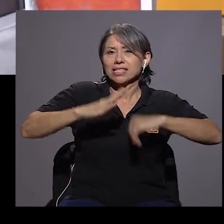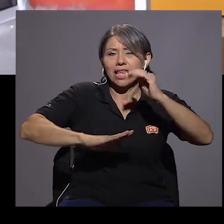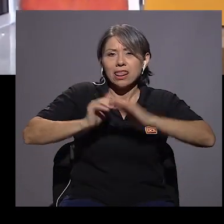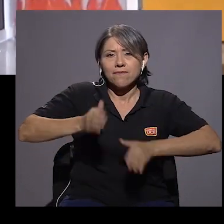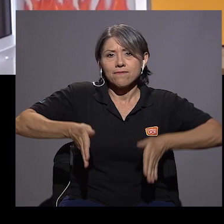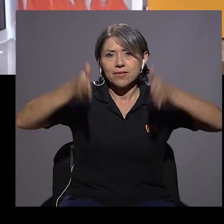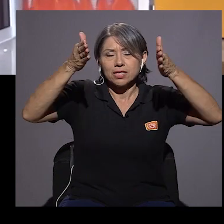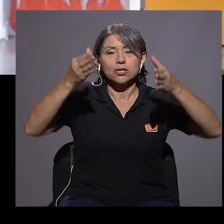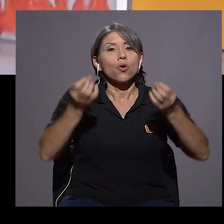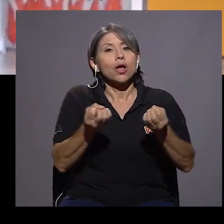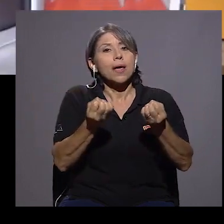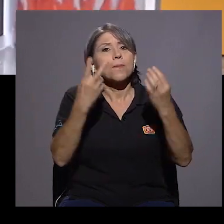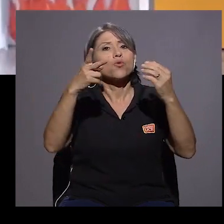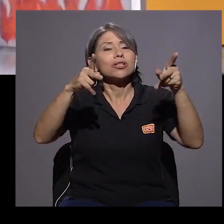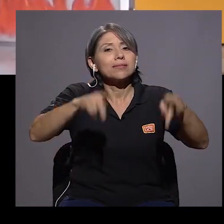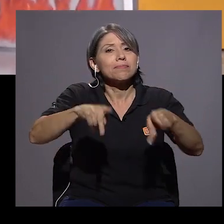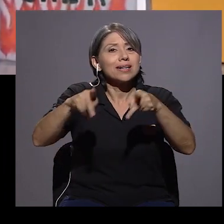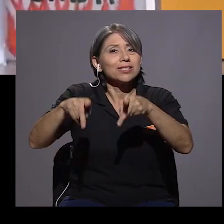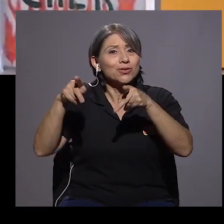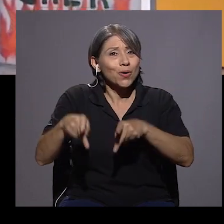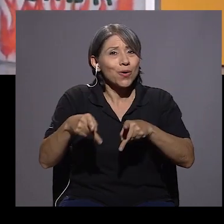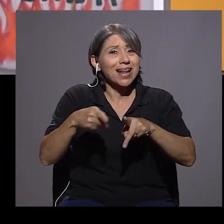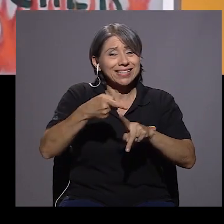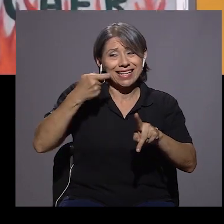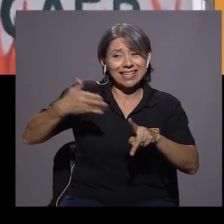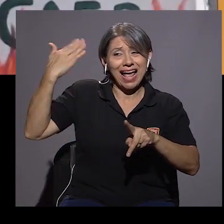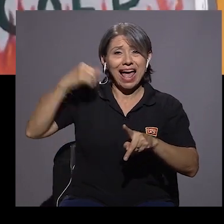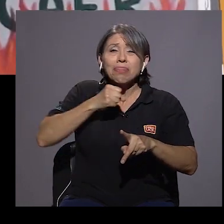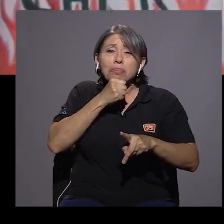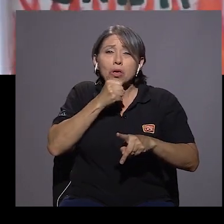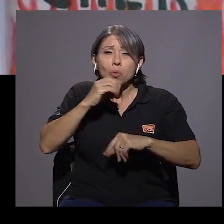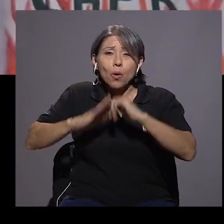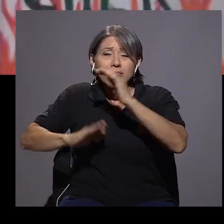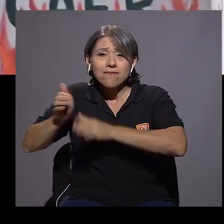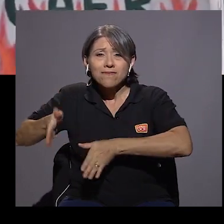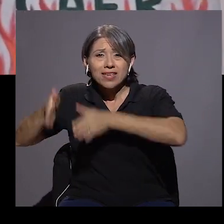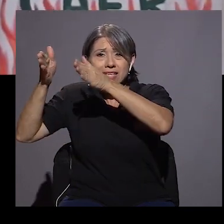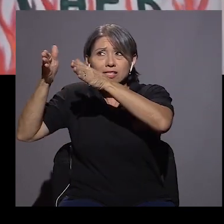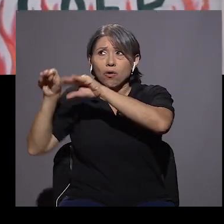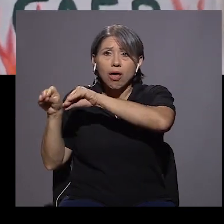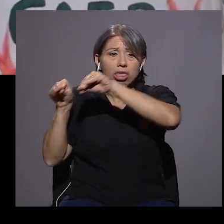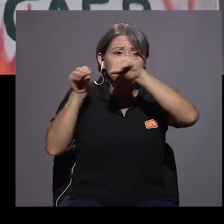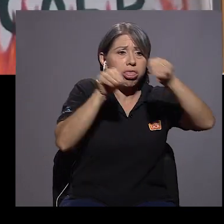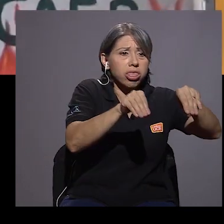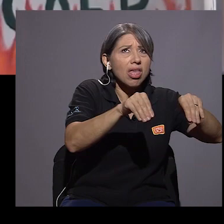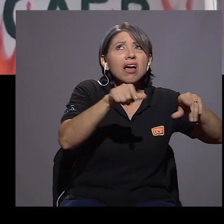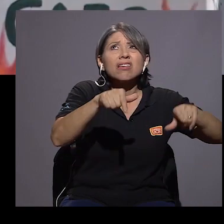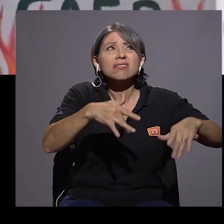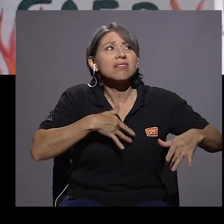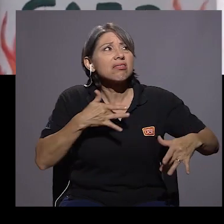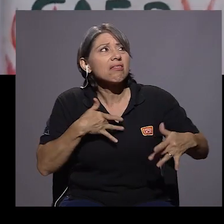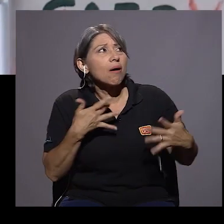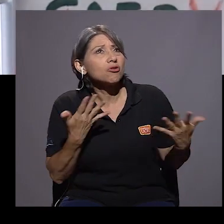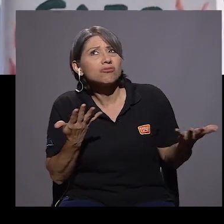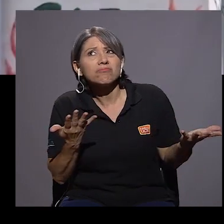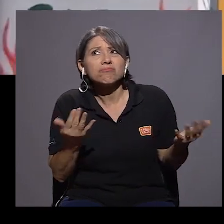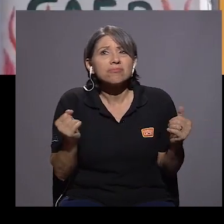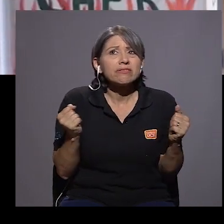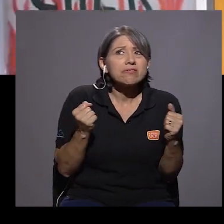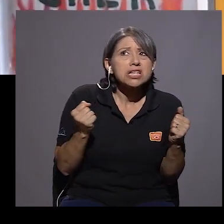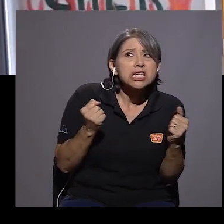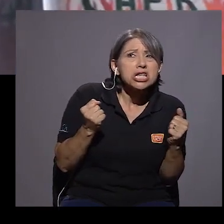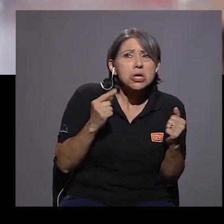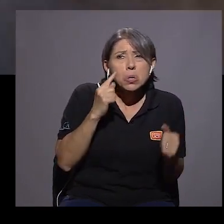este edificio que muchas personas que venimos del edificio anterior sentíamos un edificio frío,